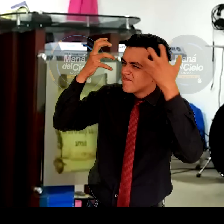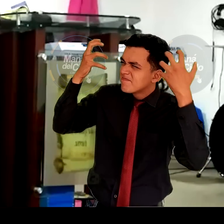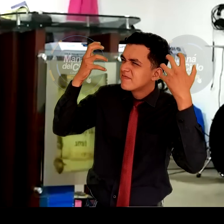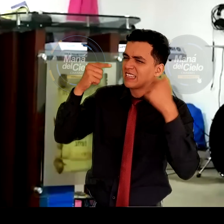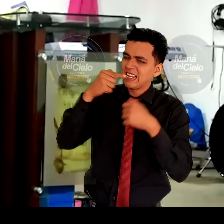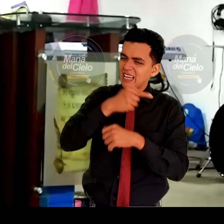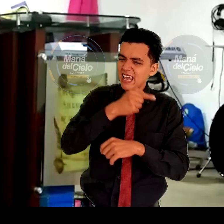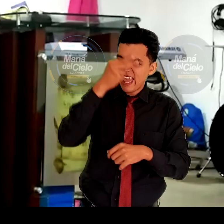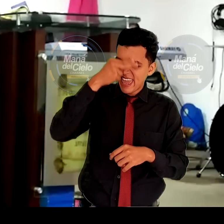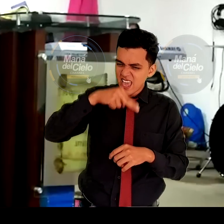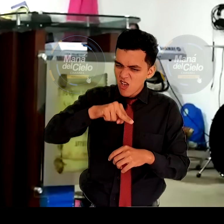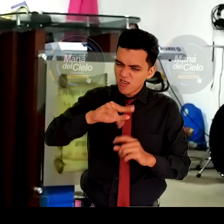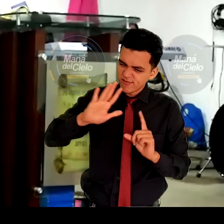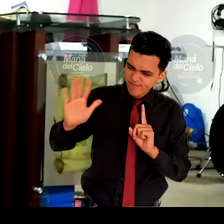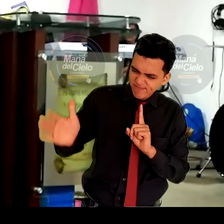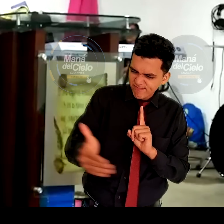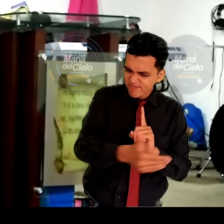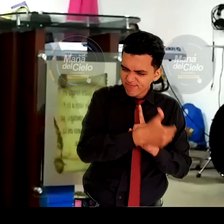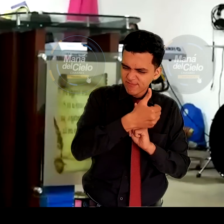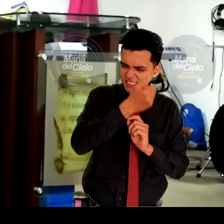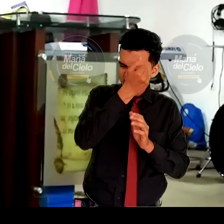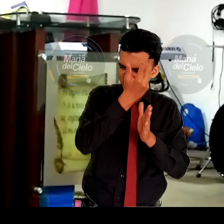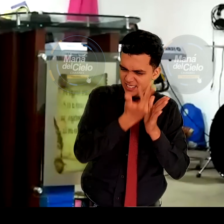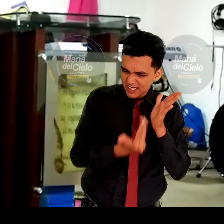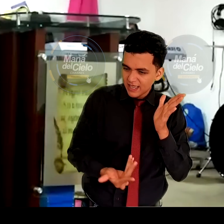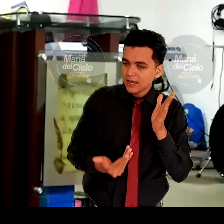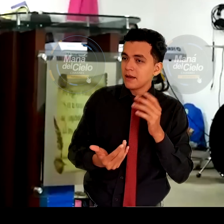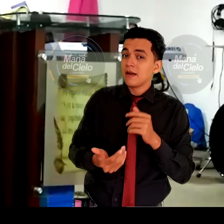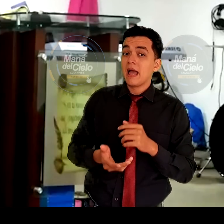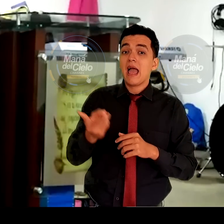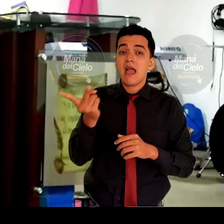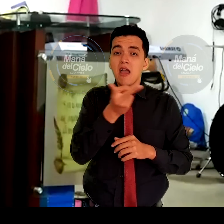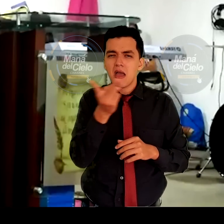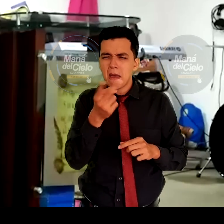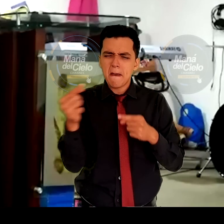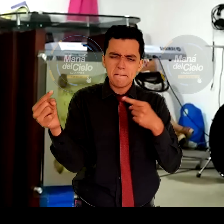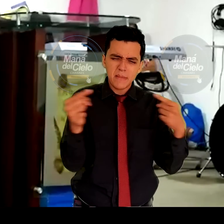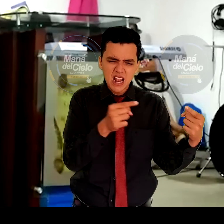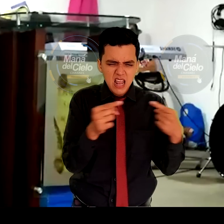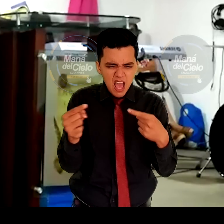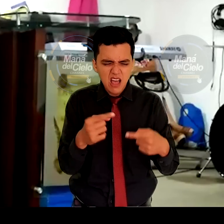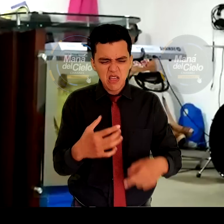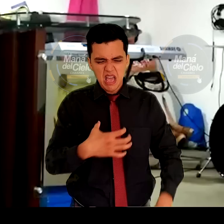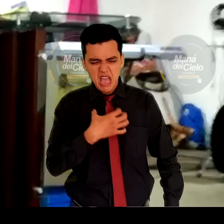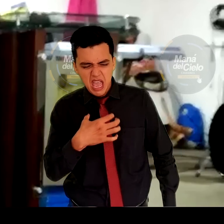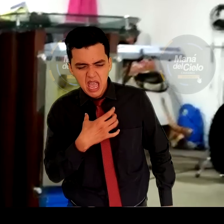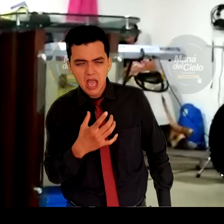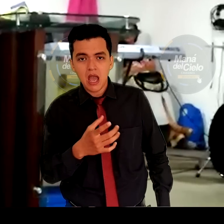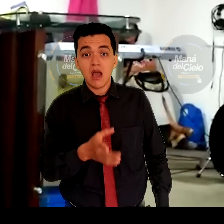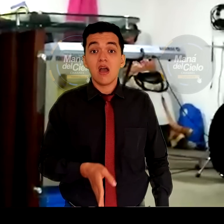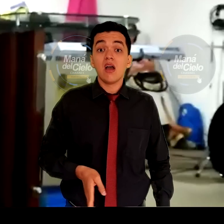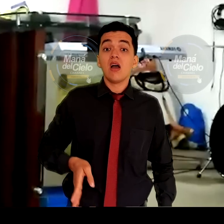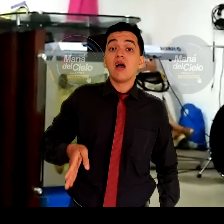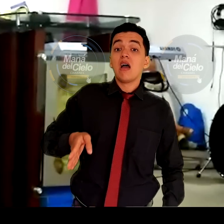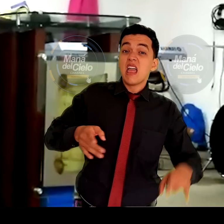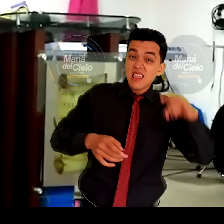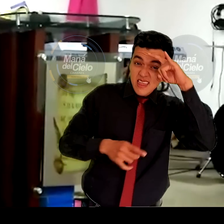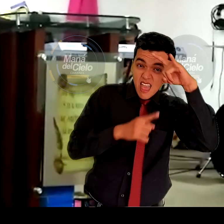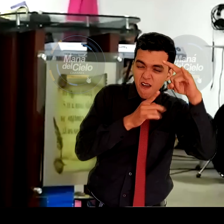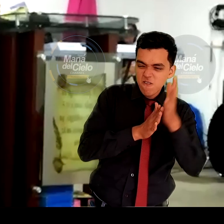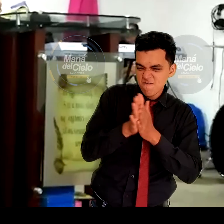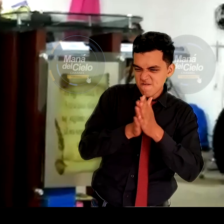Señor, cubre mis hijos con tu sangre. Mientras los esposos se andan peleando, discutiendo, el diablo está haciendo barbaridades con los